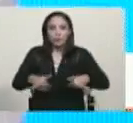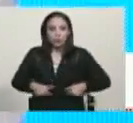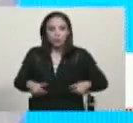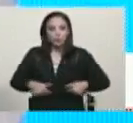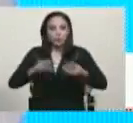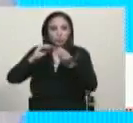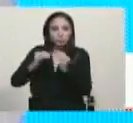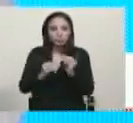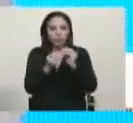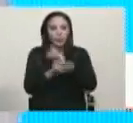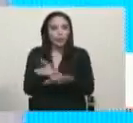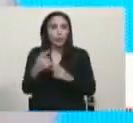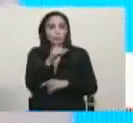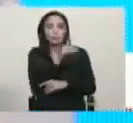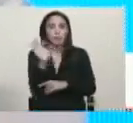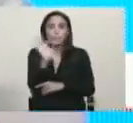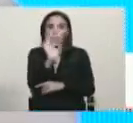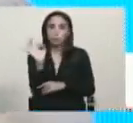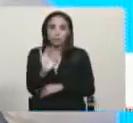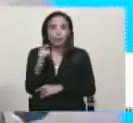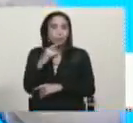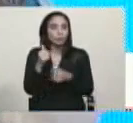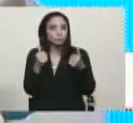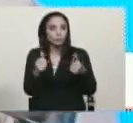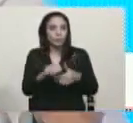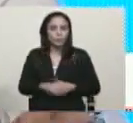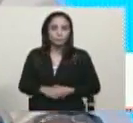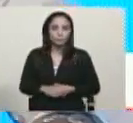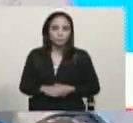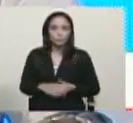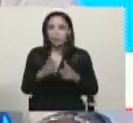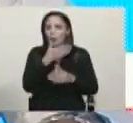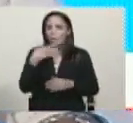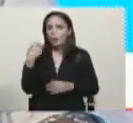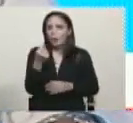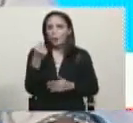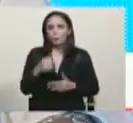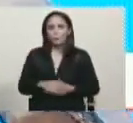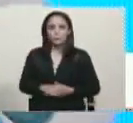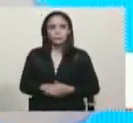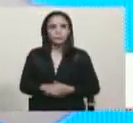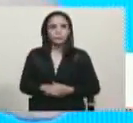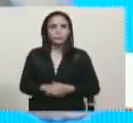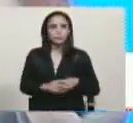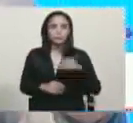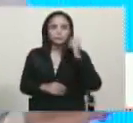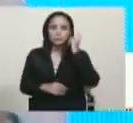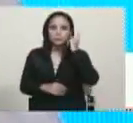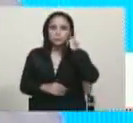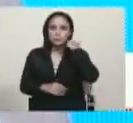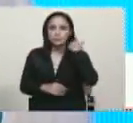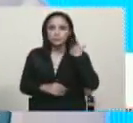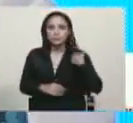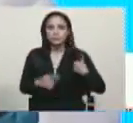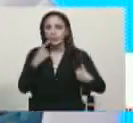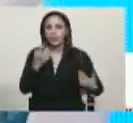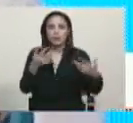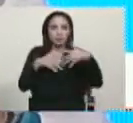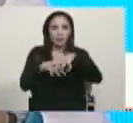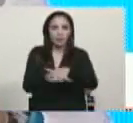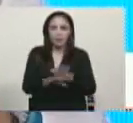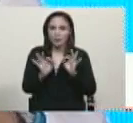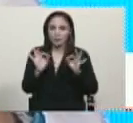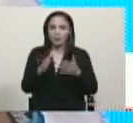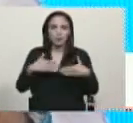instalaciones estén siempre en buenas condiciones, en las mejores condiciones posibles. Es un esfuerzo integral de salud